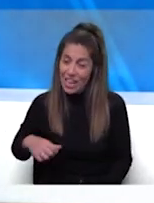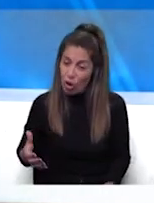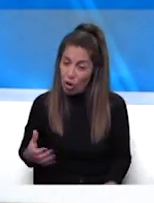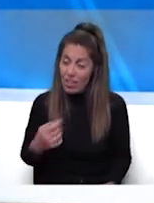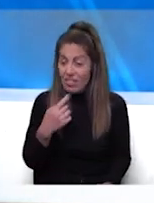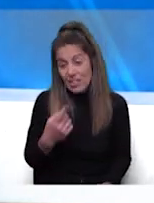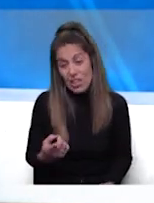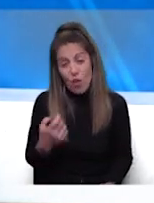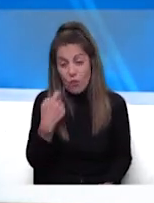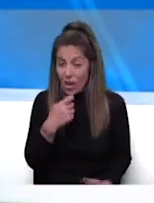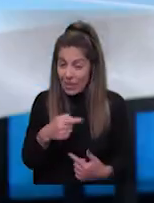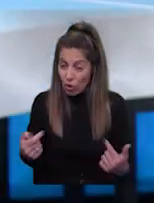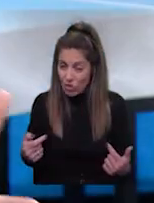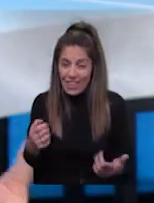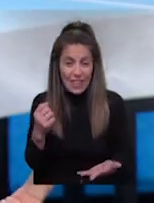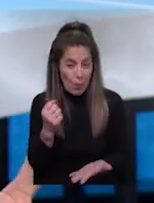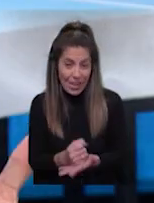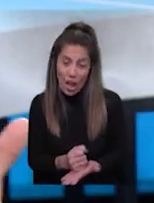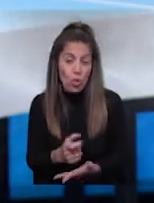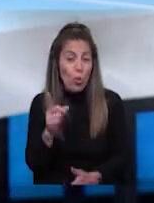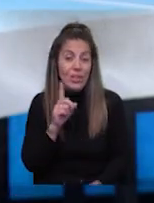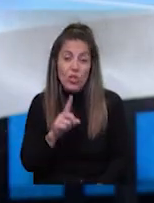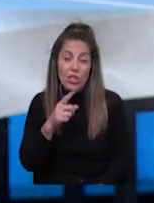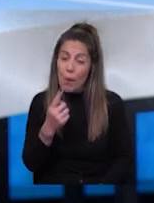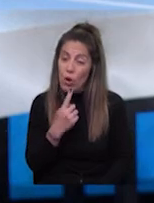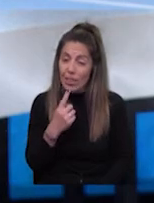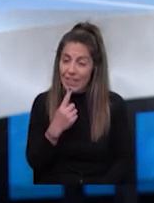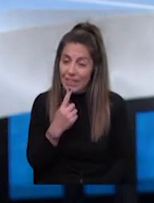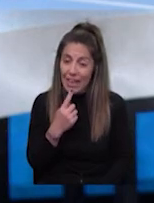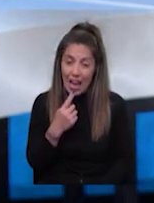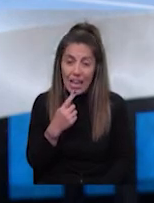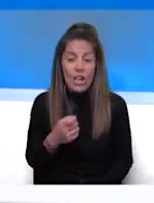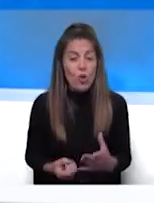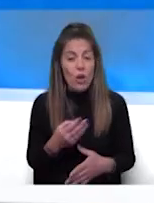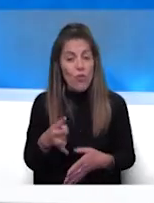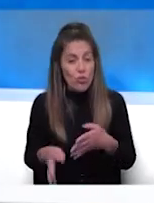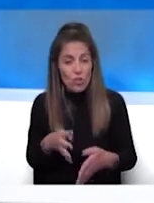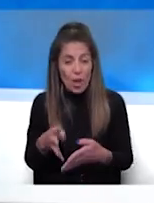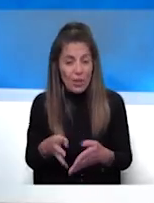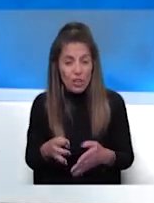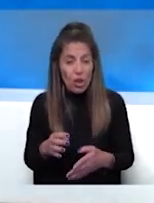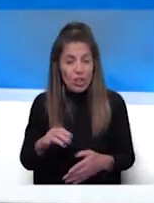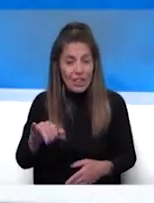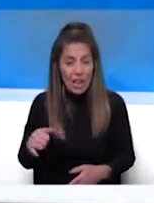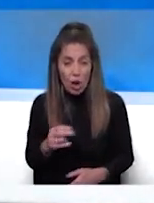unas cuantas cosas. Ahí estás marcando una intencionalidad política en este nuevo funcionamiento de la JUTEP. A ver,